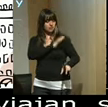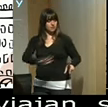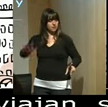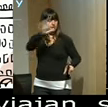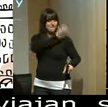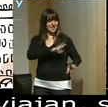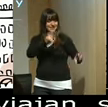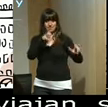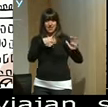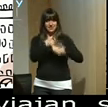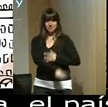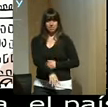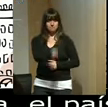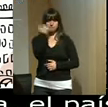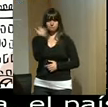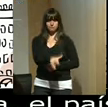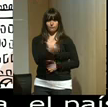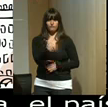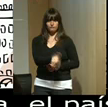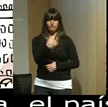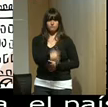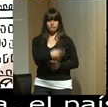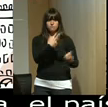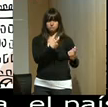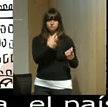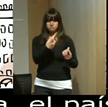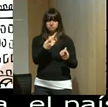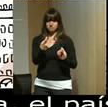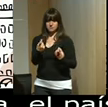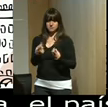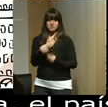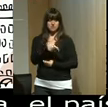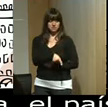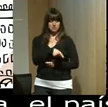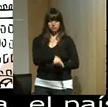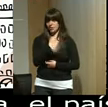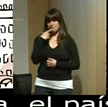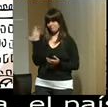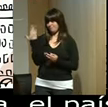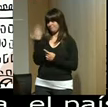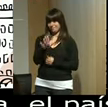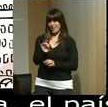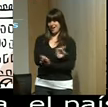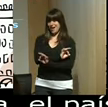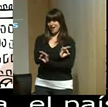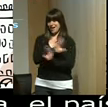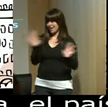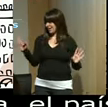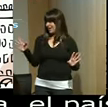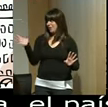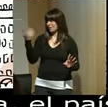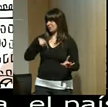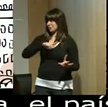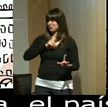que en materia de accesibilidad pues todavía tiene muchísimas carencias. Eso pues ya revela el potencial que